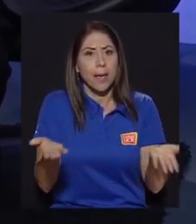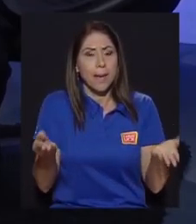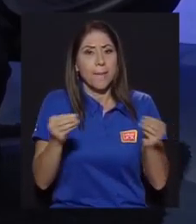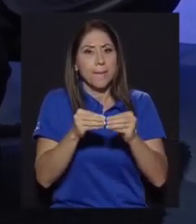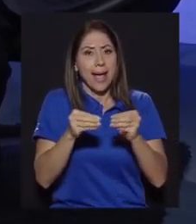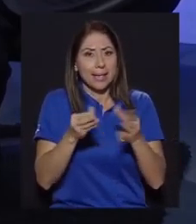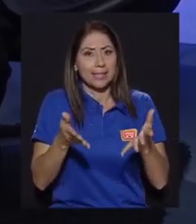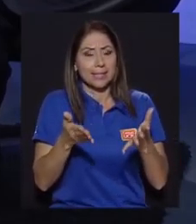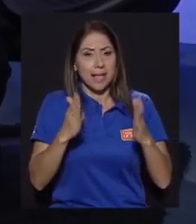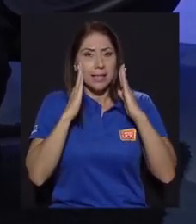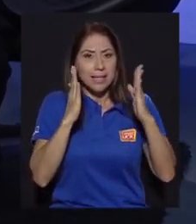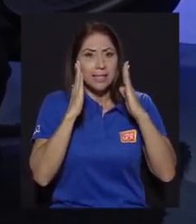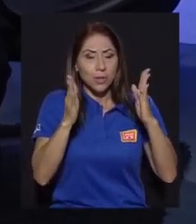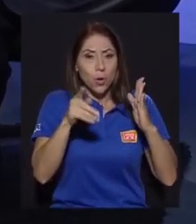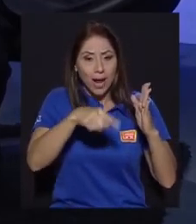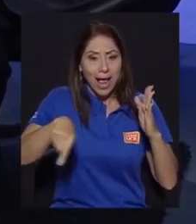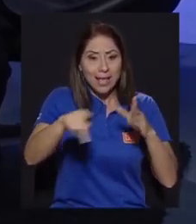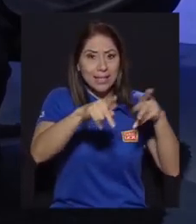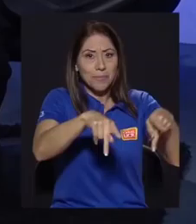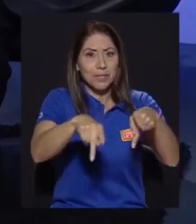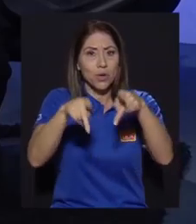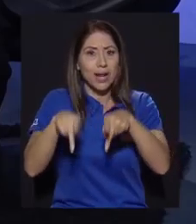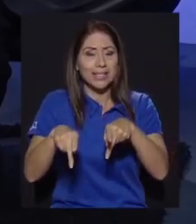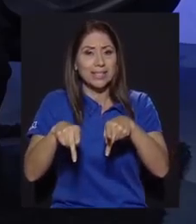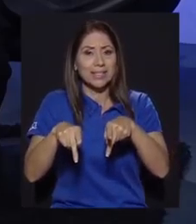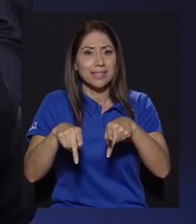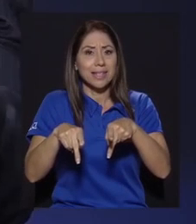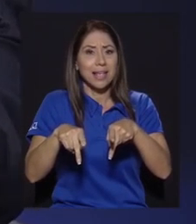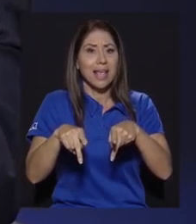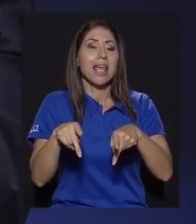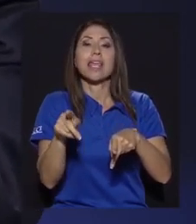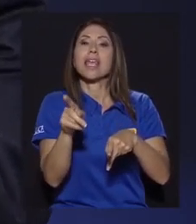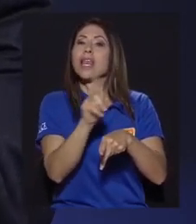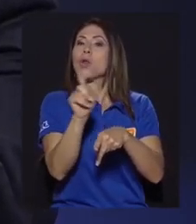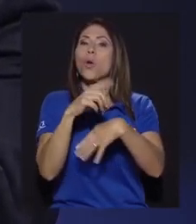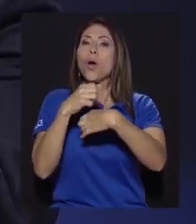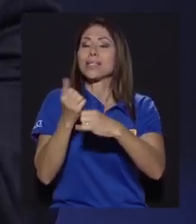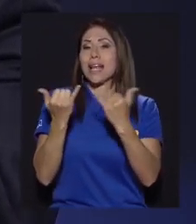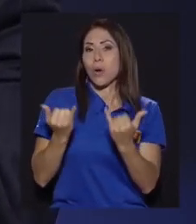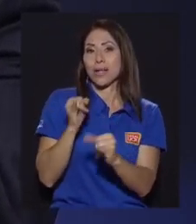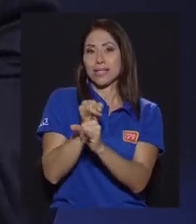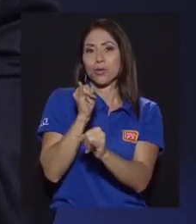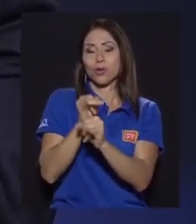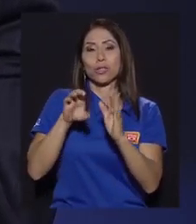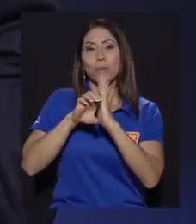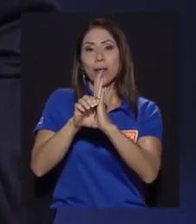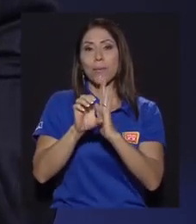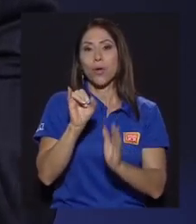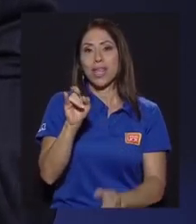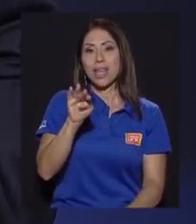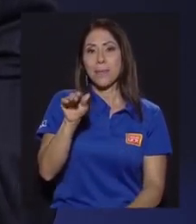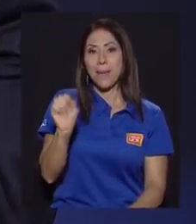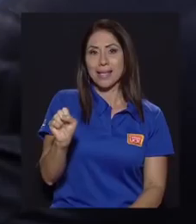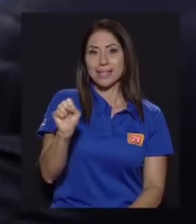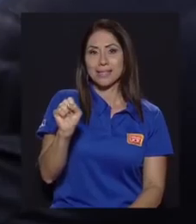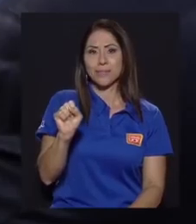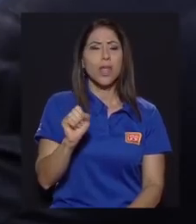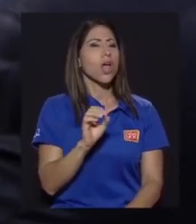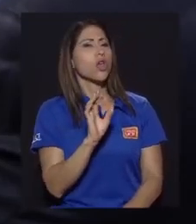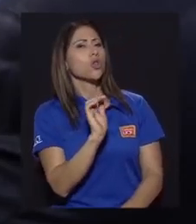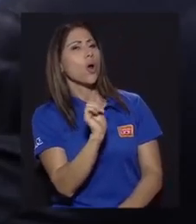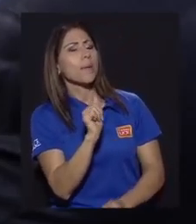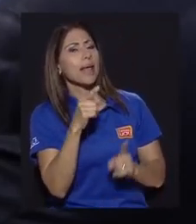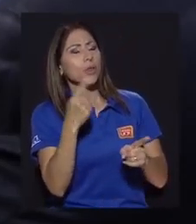en torno a cada una de esas congregaciones que instituciones como él y más yo recuerdo que al final tomando por el tiempo